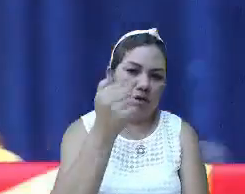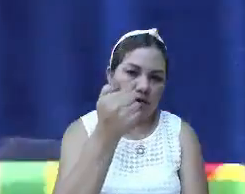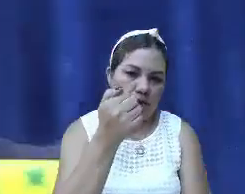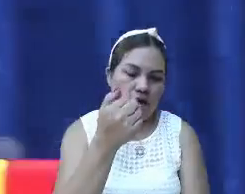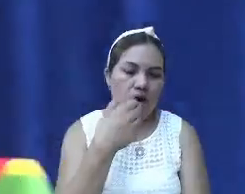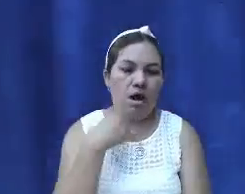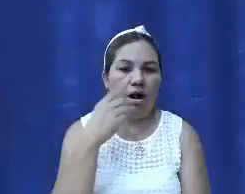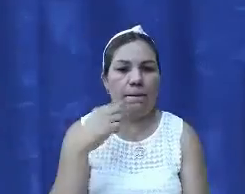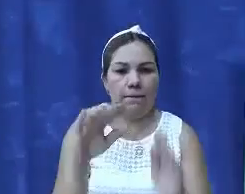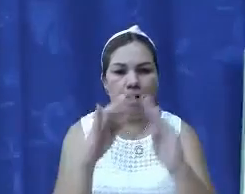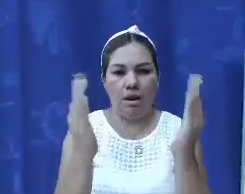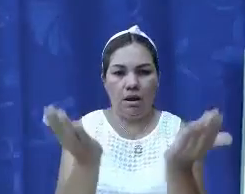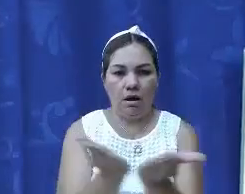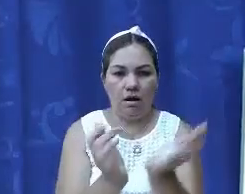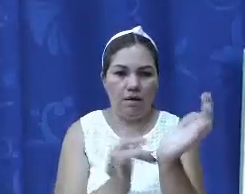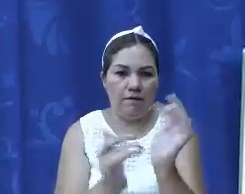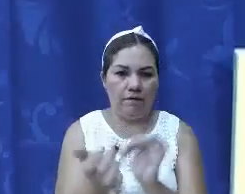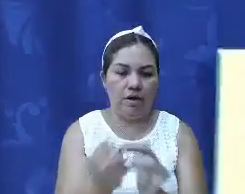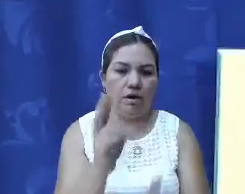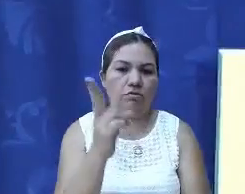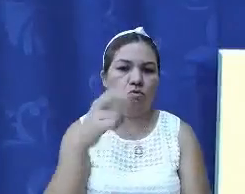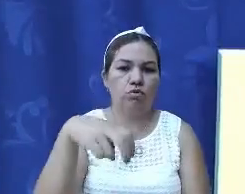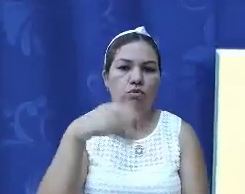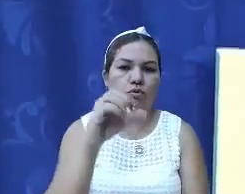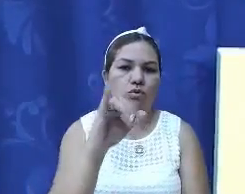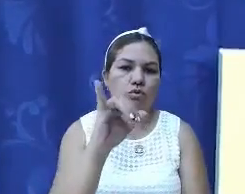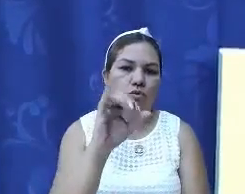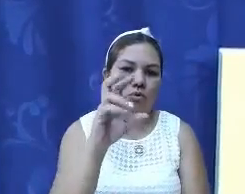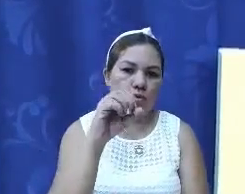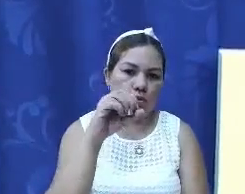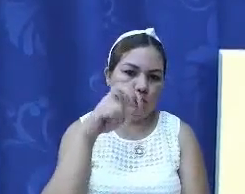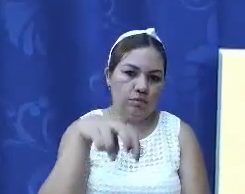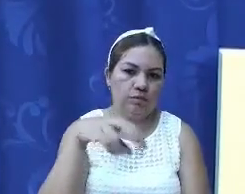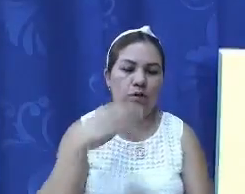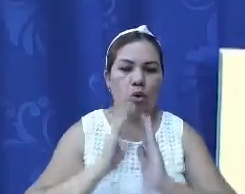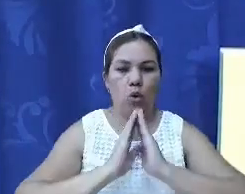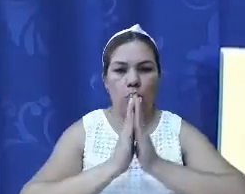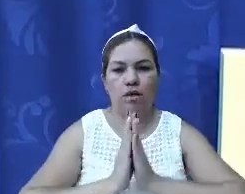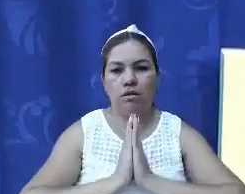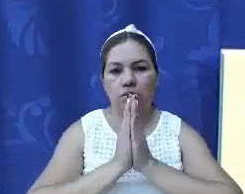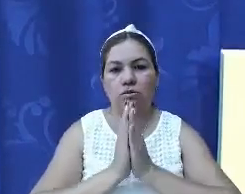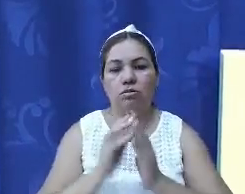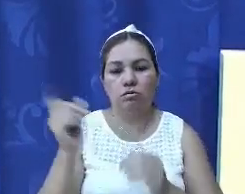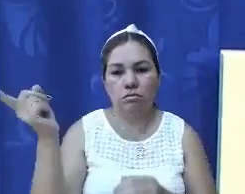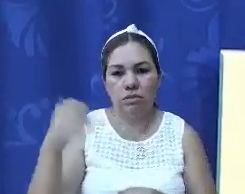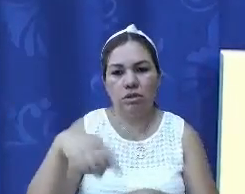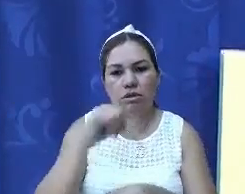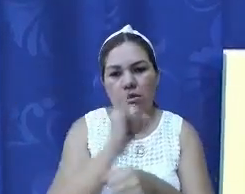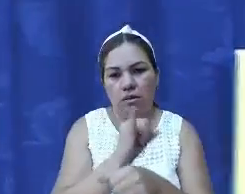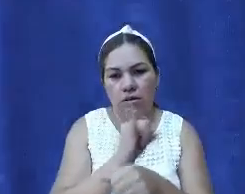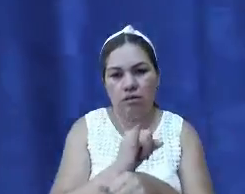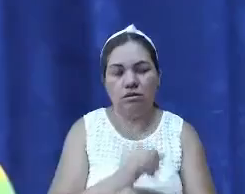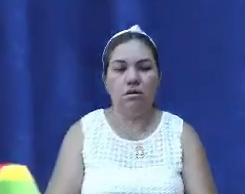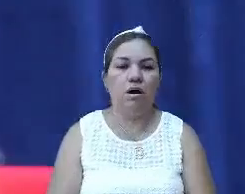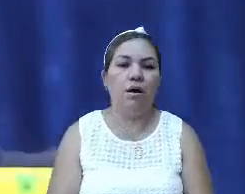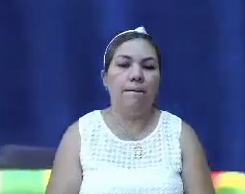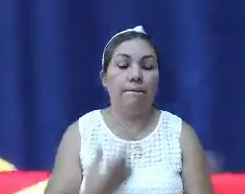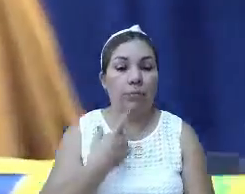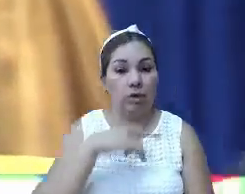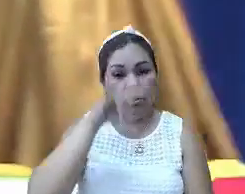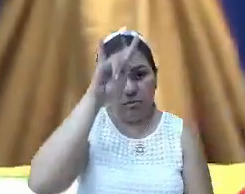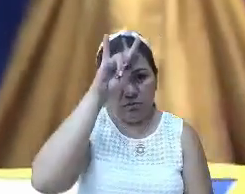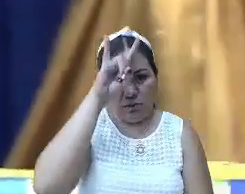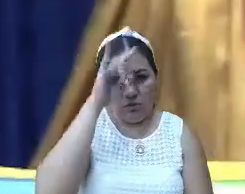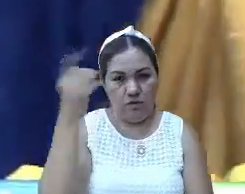palabra, con la oración, congregando? Porque el enemigo está viniendo como